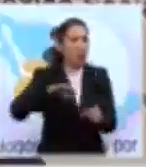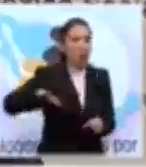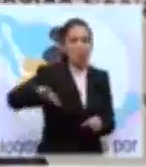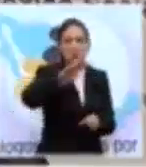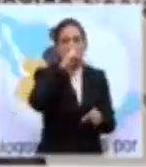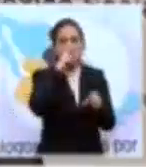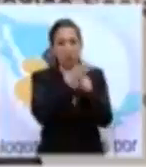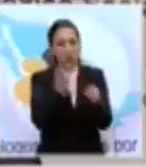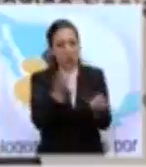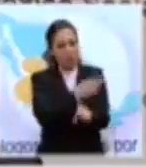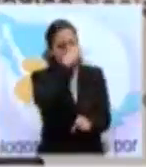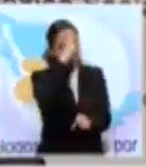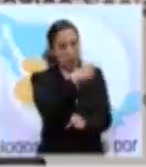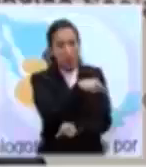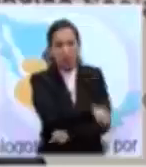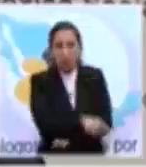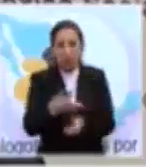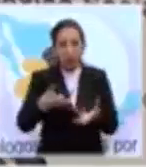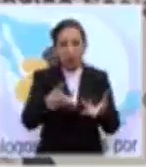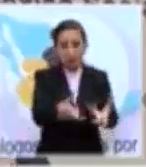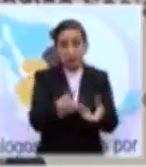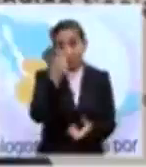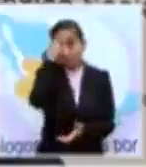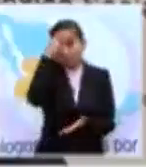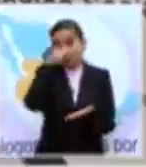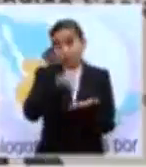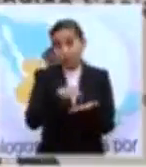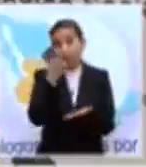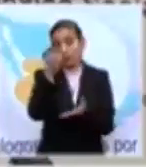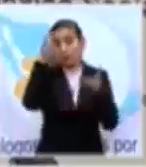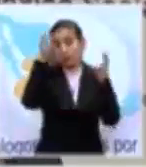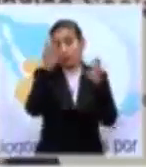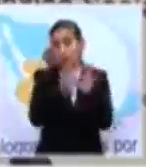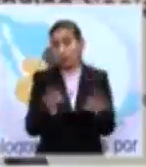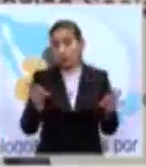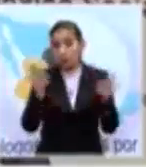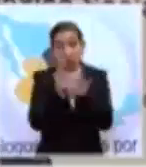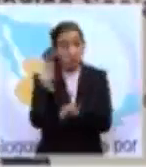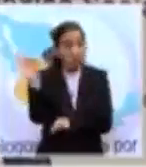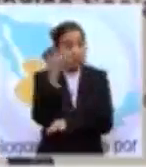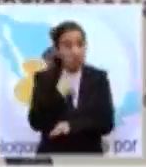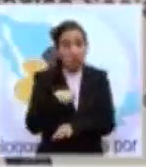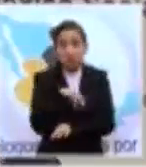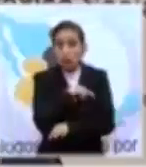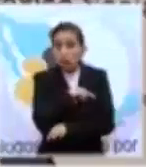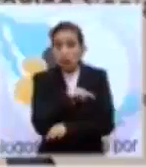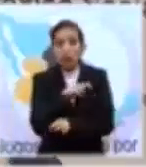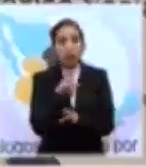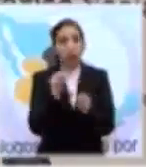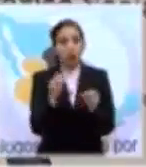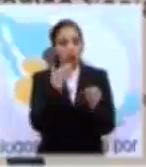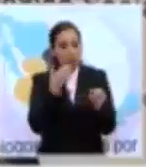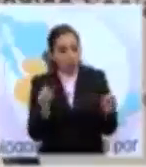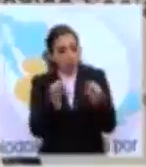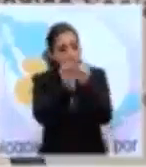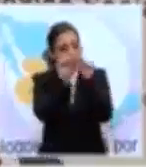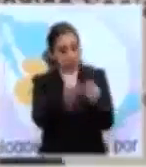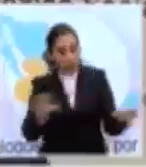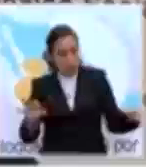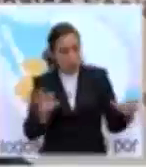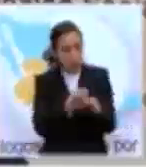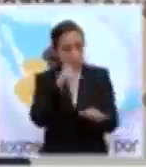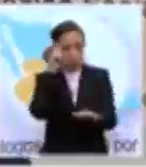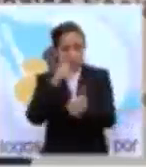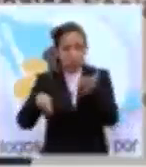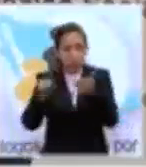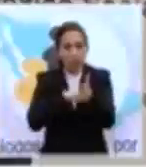de lo que está sucediendo en las calles. Creo que este es un tema fundamental. Si no logramos articular un sistema nacional anticorrupción, que en primer